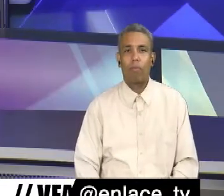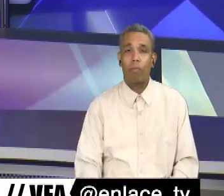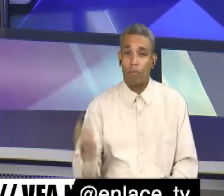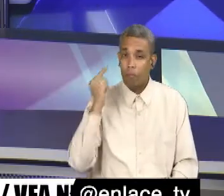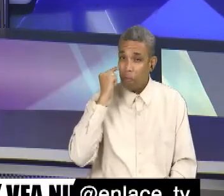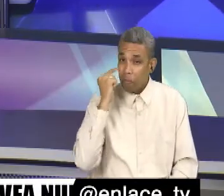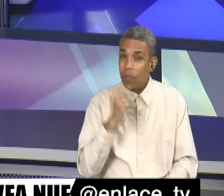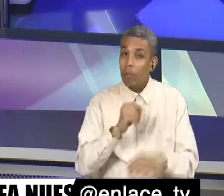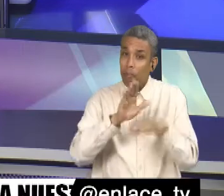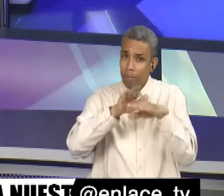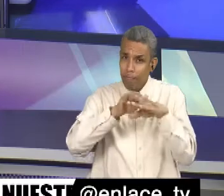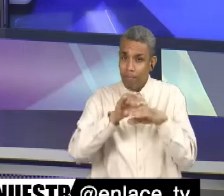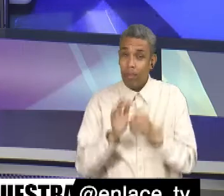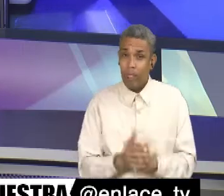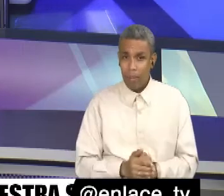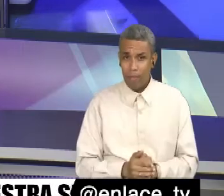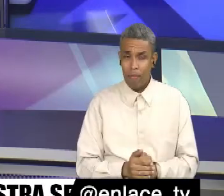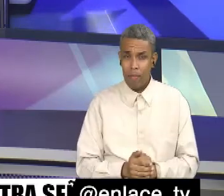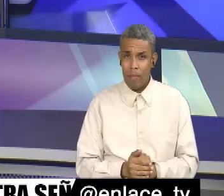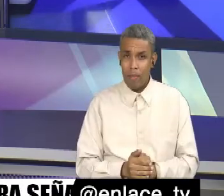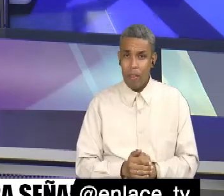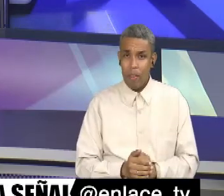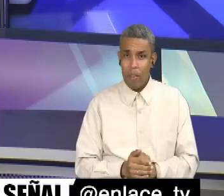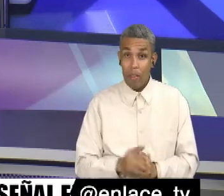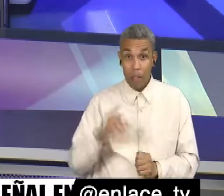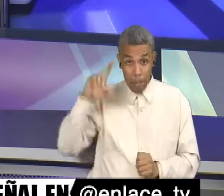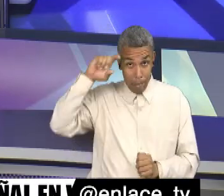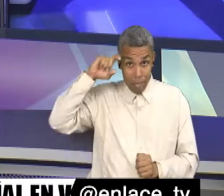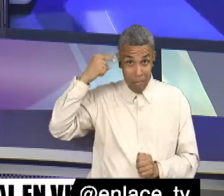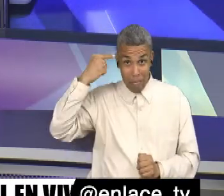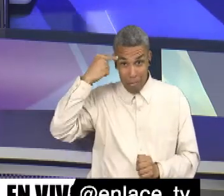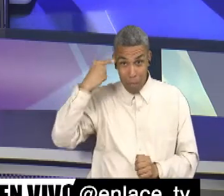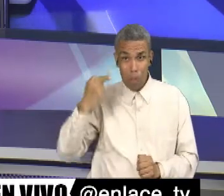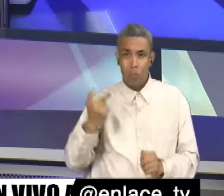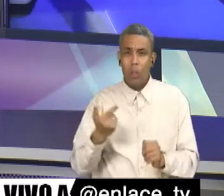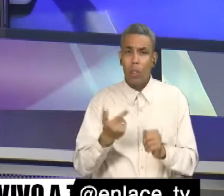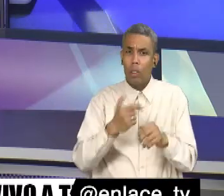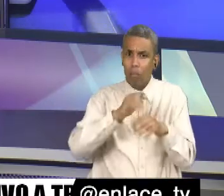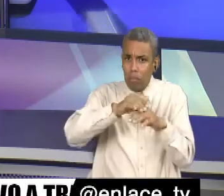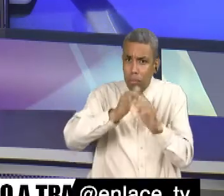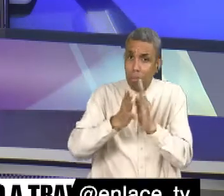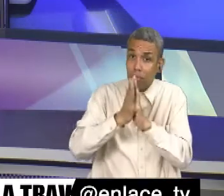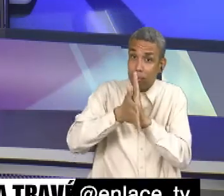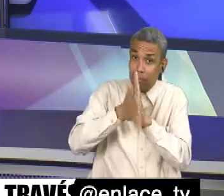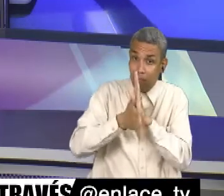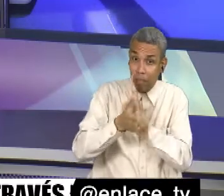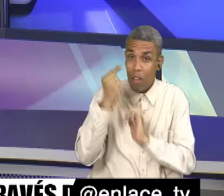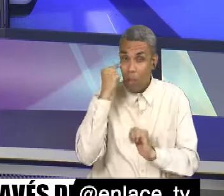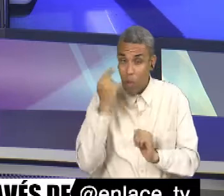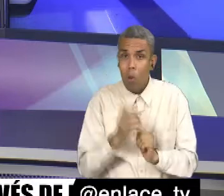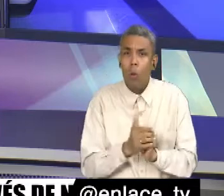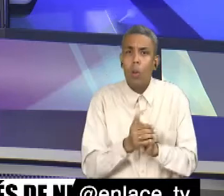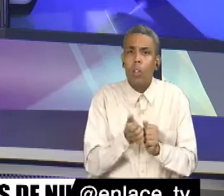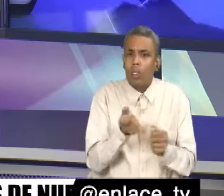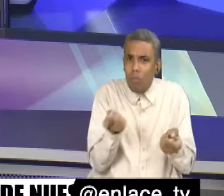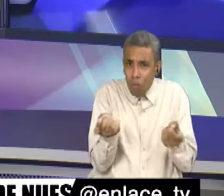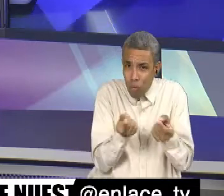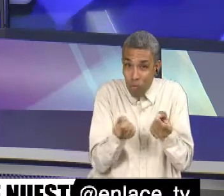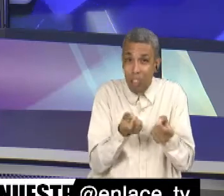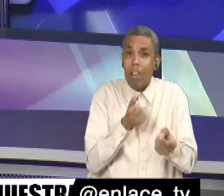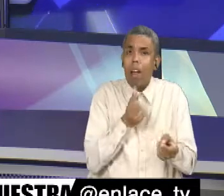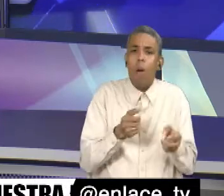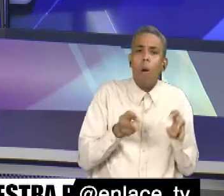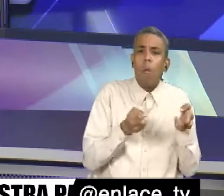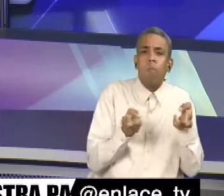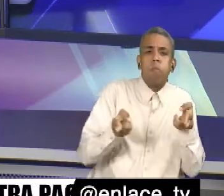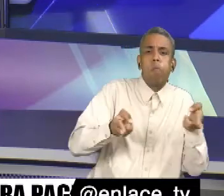que a propósito de lluvias, las autoridades municipales alertaron a familias ribereñas sobre la importancia de desalojar sus viviendas, dado que se